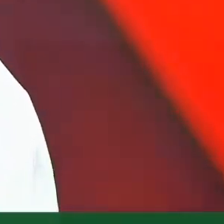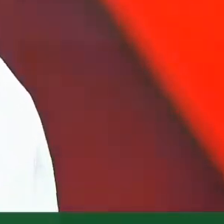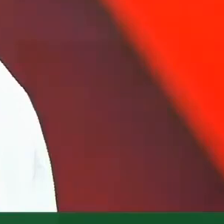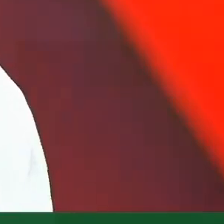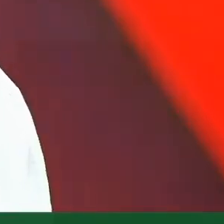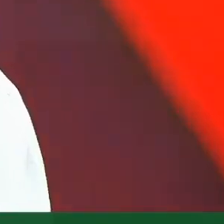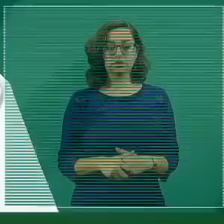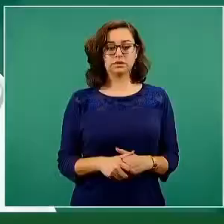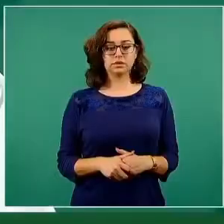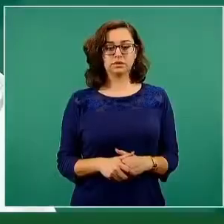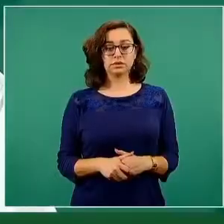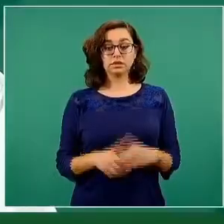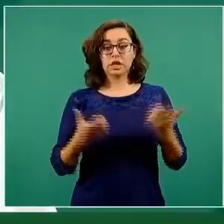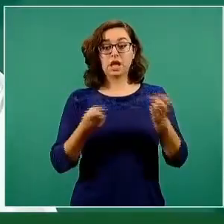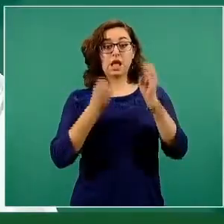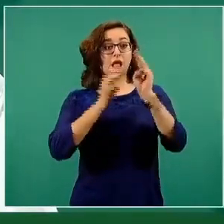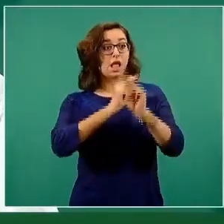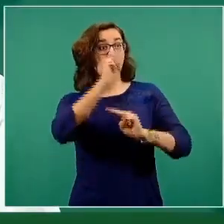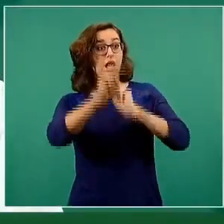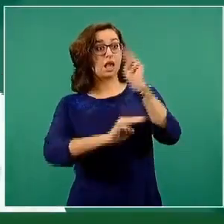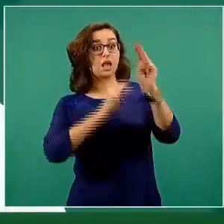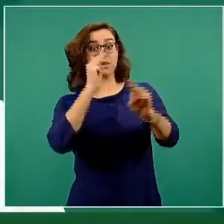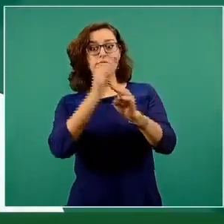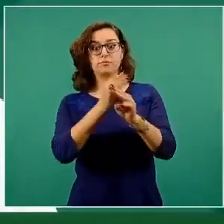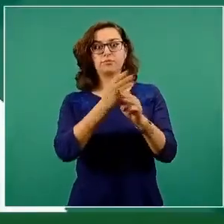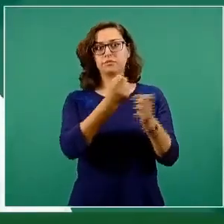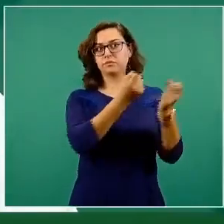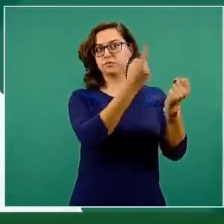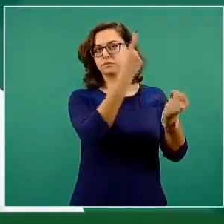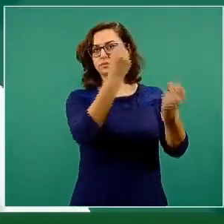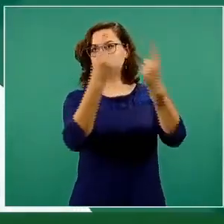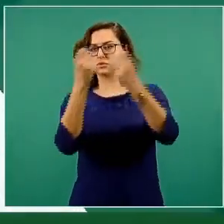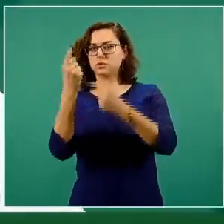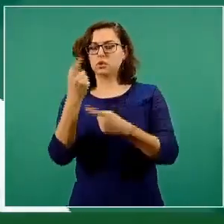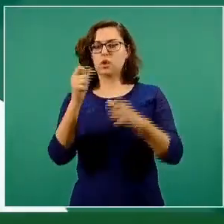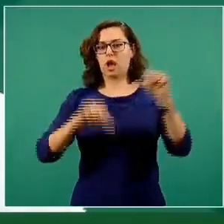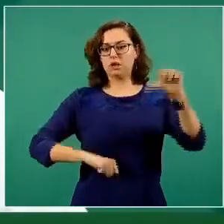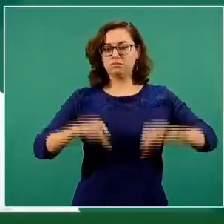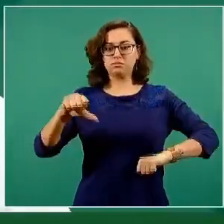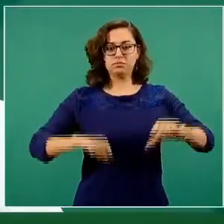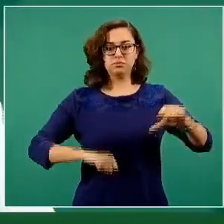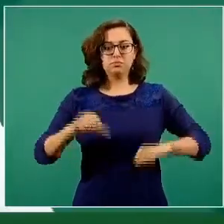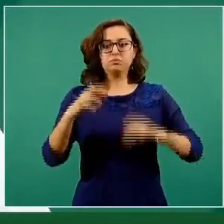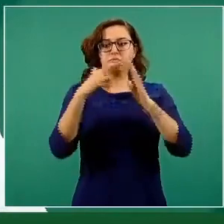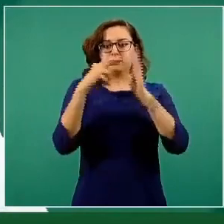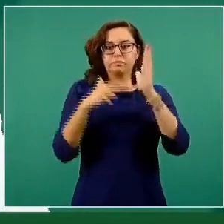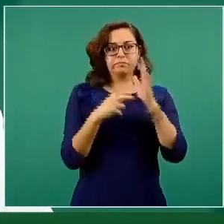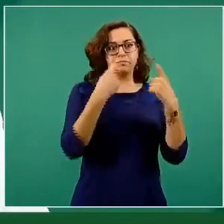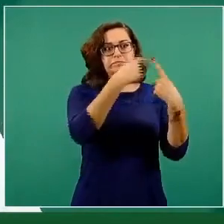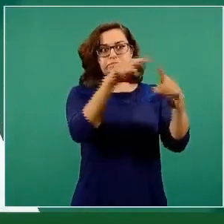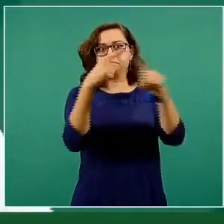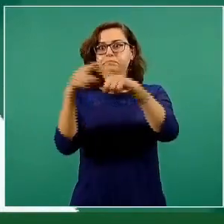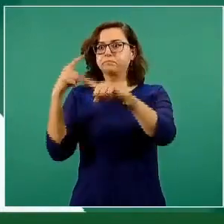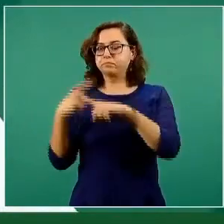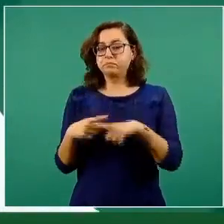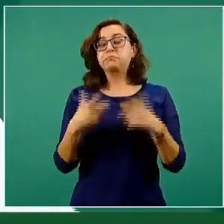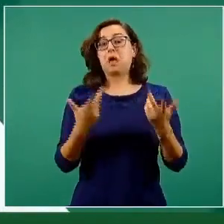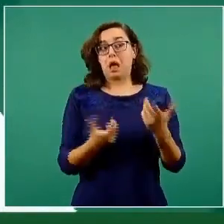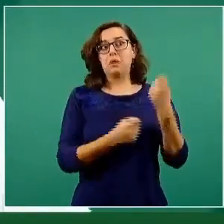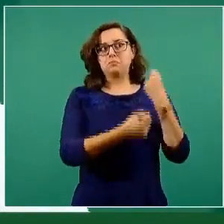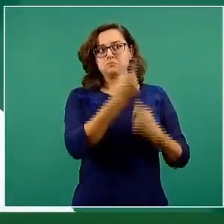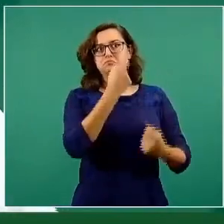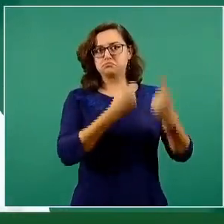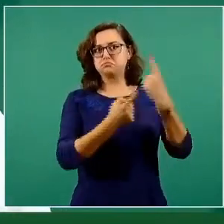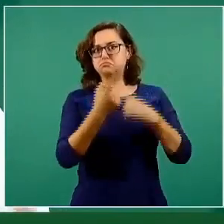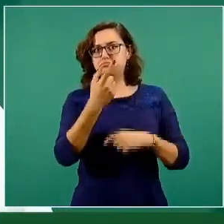mundo, desde luego tienen una razón de ser y una utilidad, y sin embargo, los porcentajes de uso